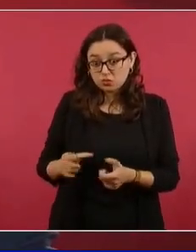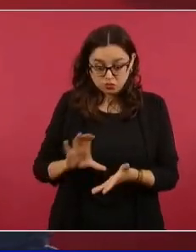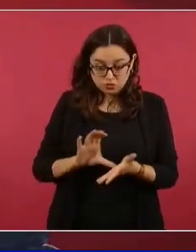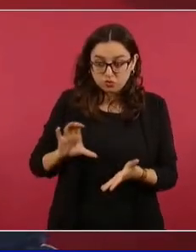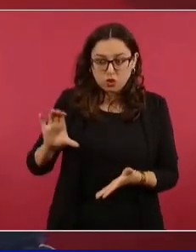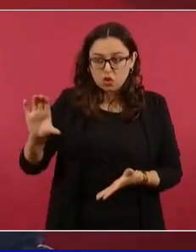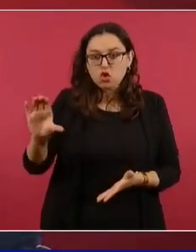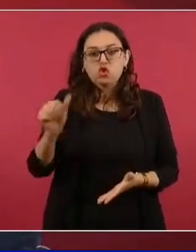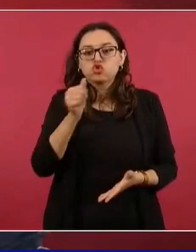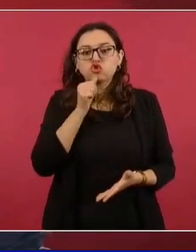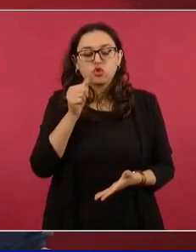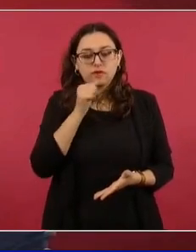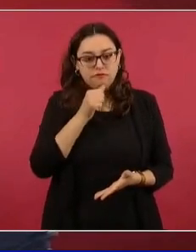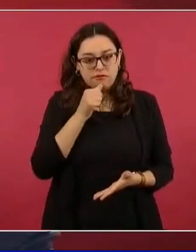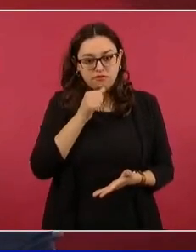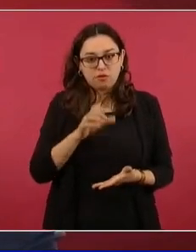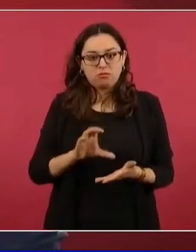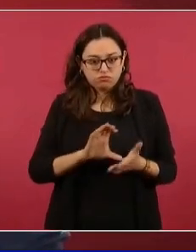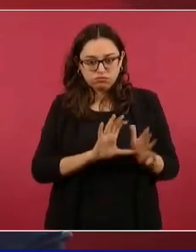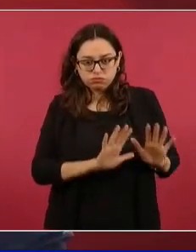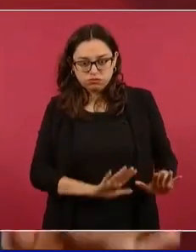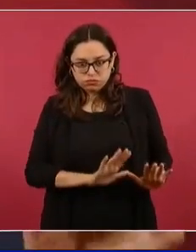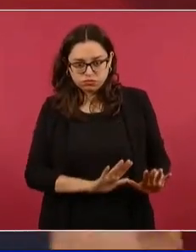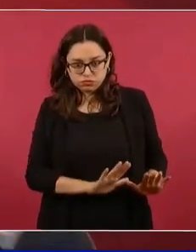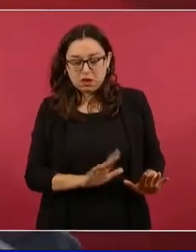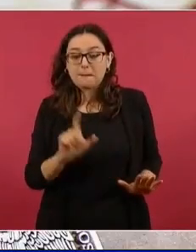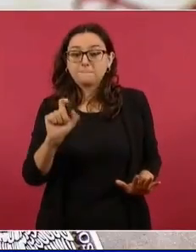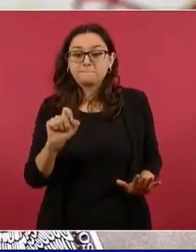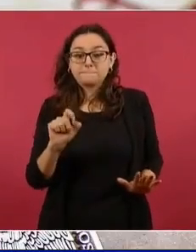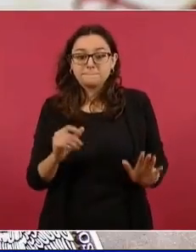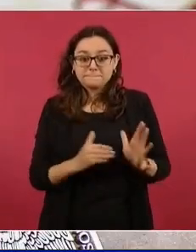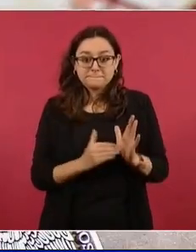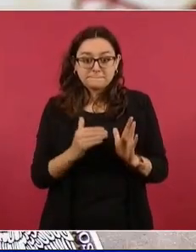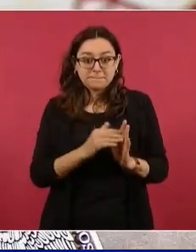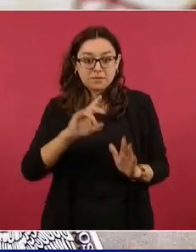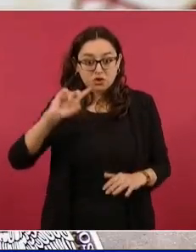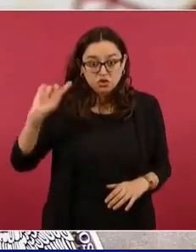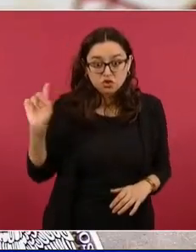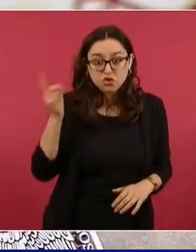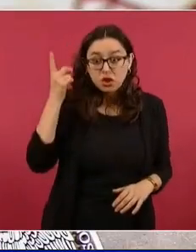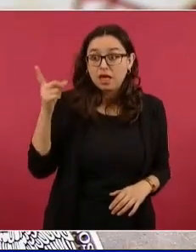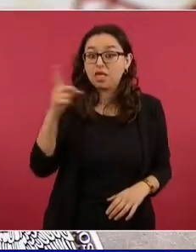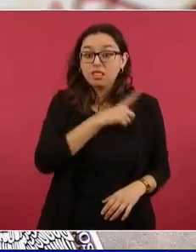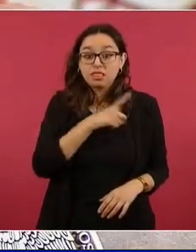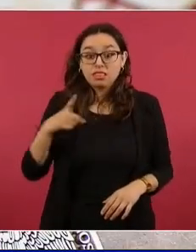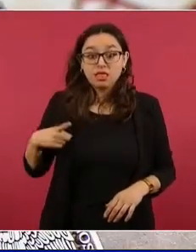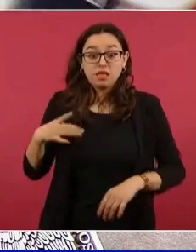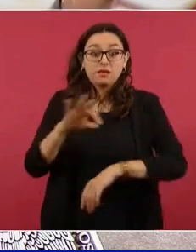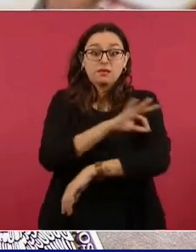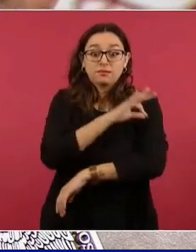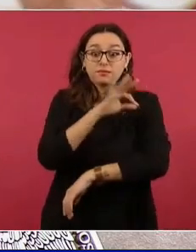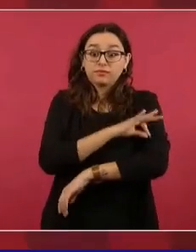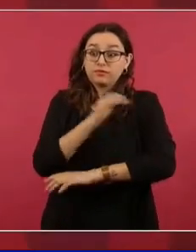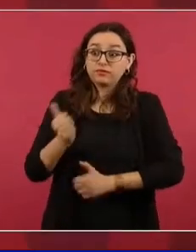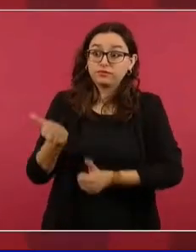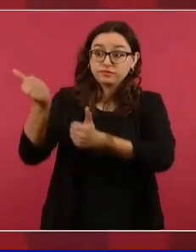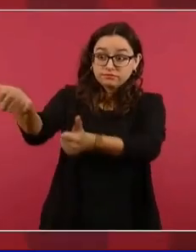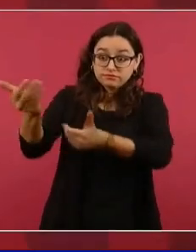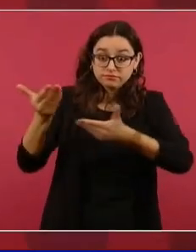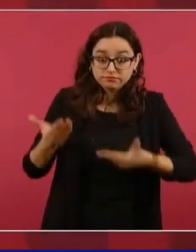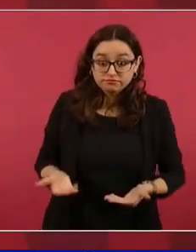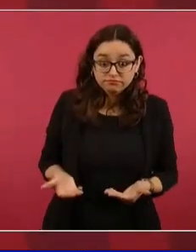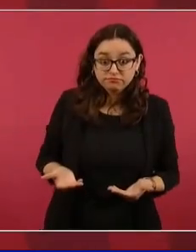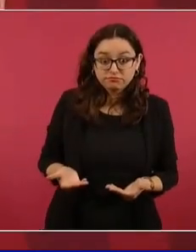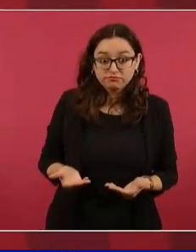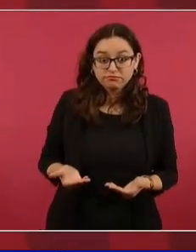reserva de poco más de 20 millones de dólares, iba a corresponder a cierta cantidad hasta